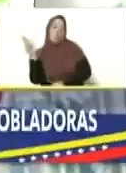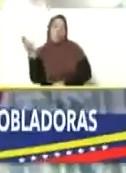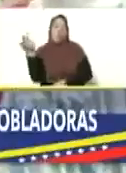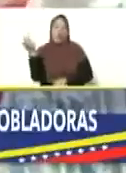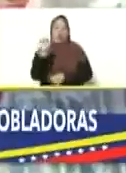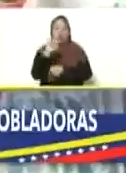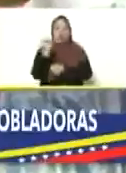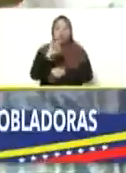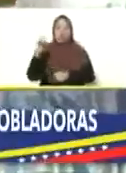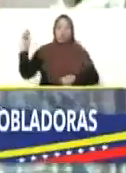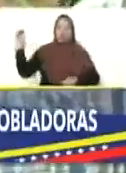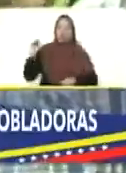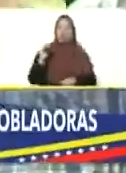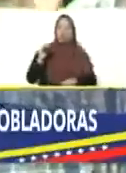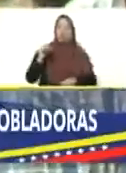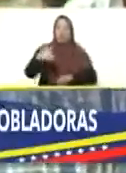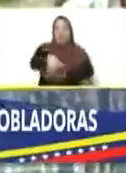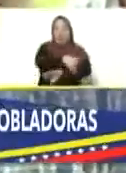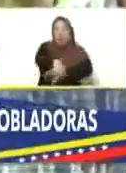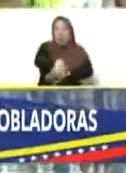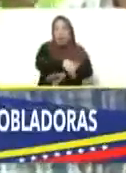que viene pasando